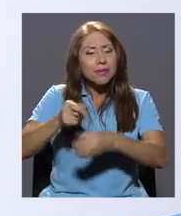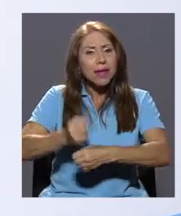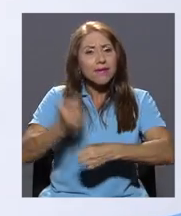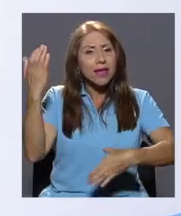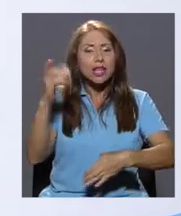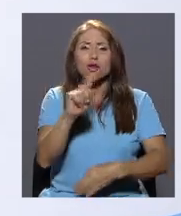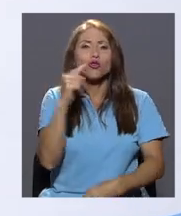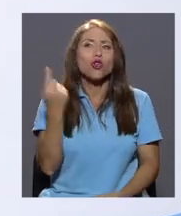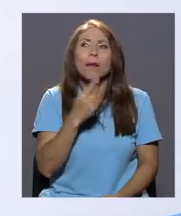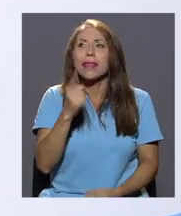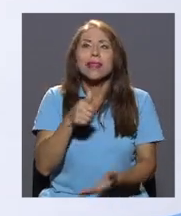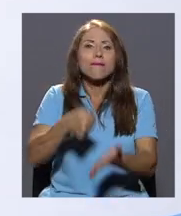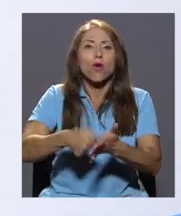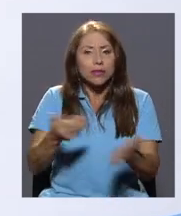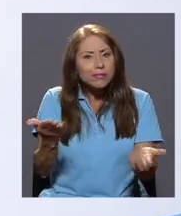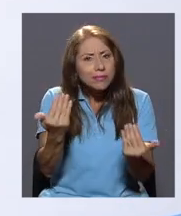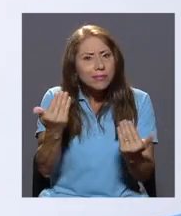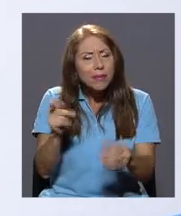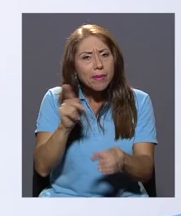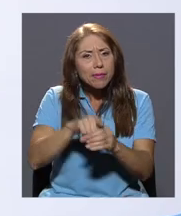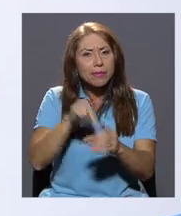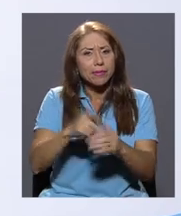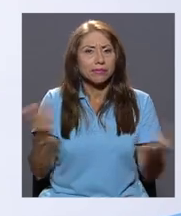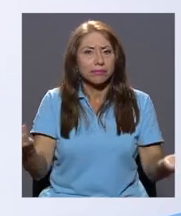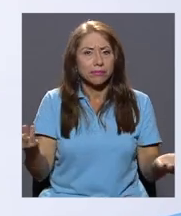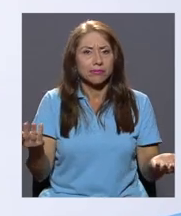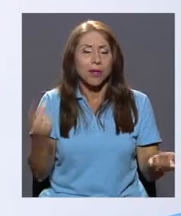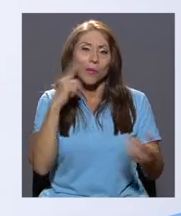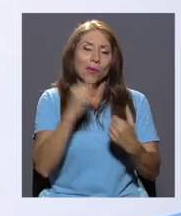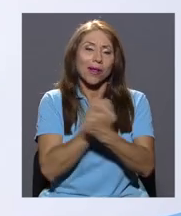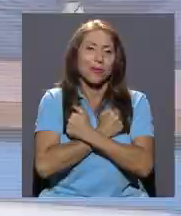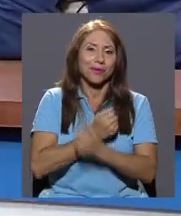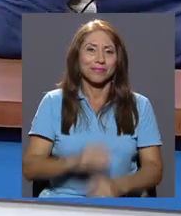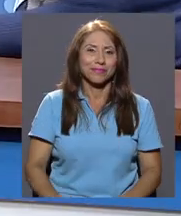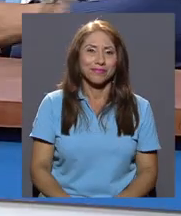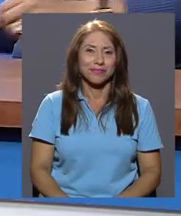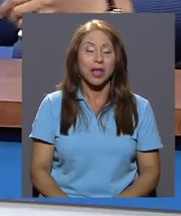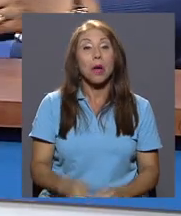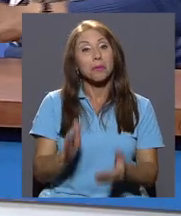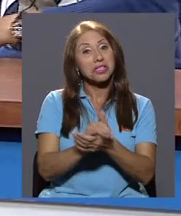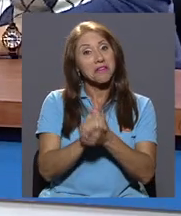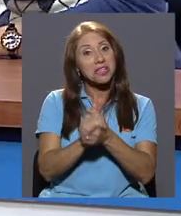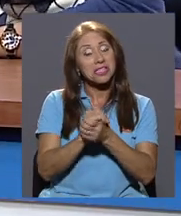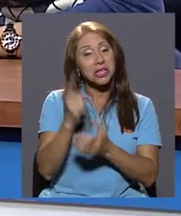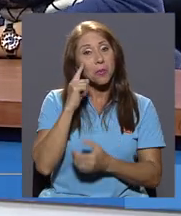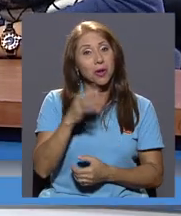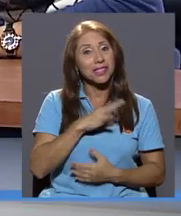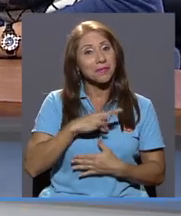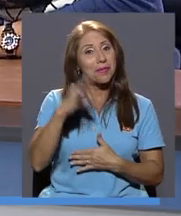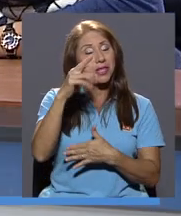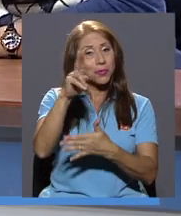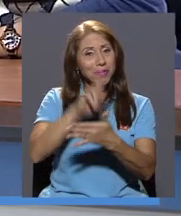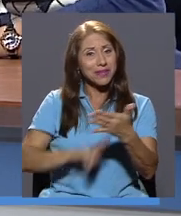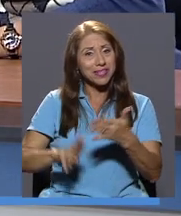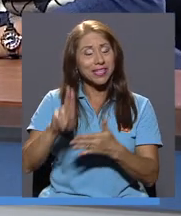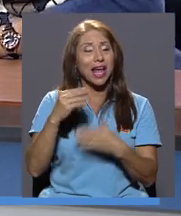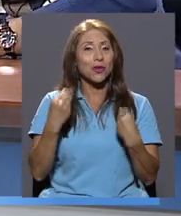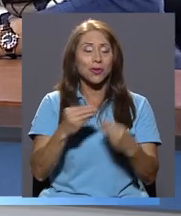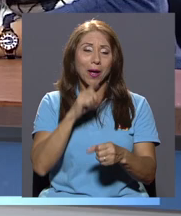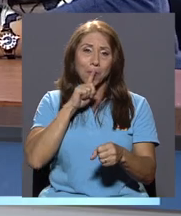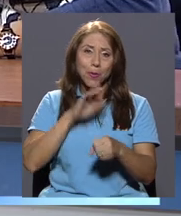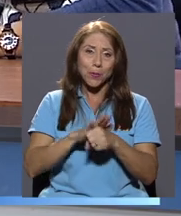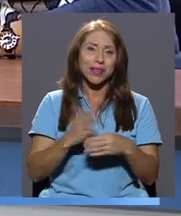más allá de solamente ir a ejercer su voto. Creo que es más que todo por amor. Bueno, pues te felicito por ese espíritu universitario, ¿verdad?